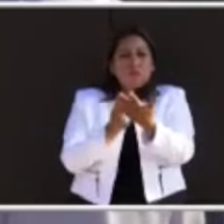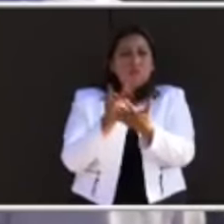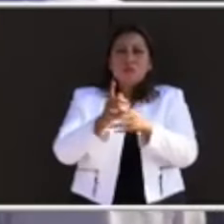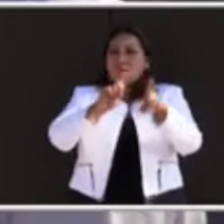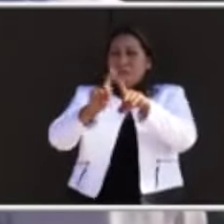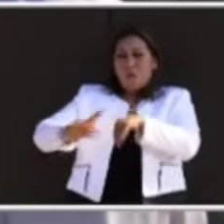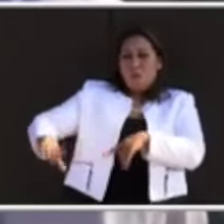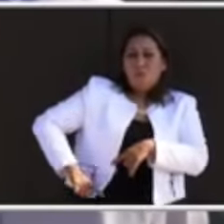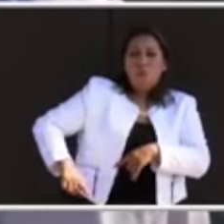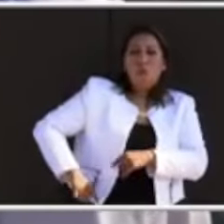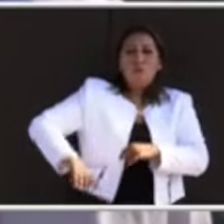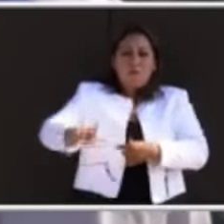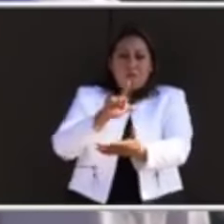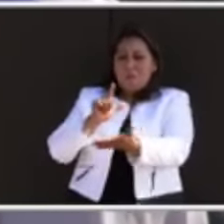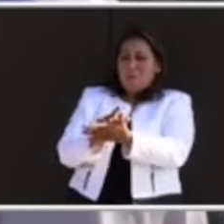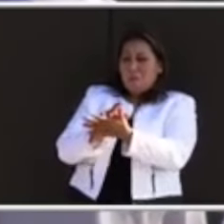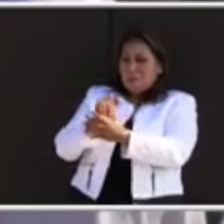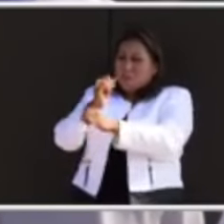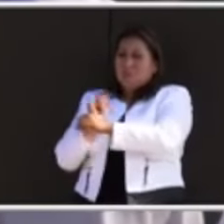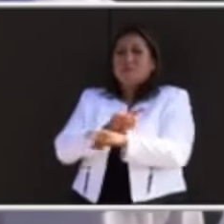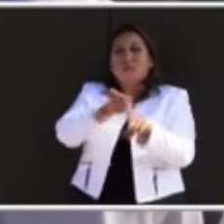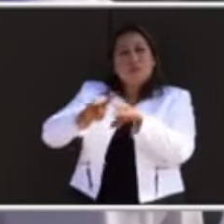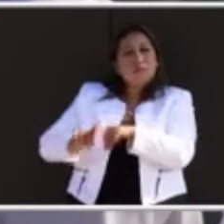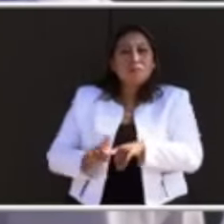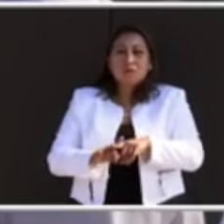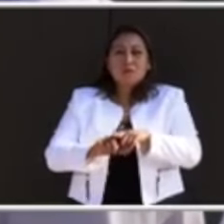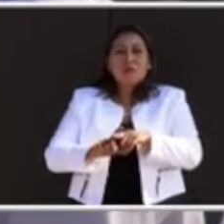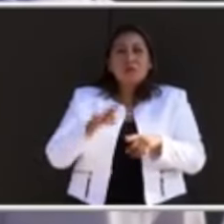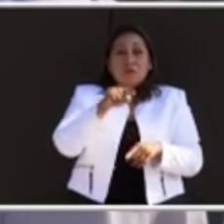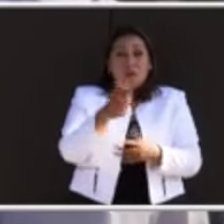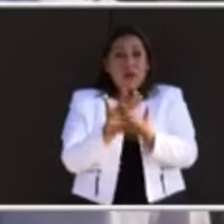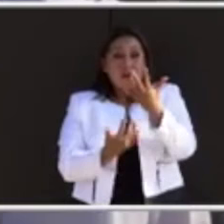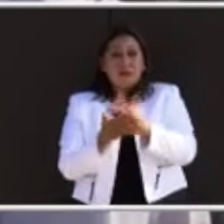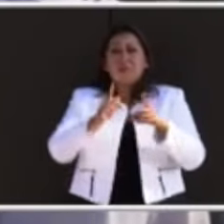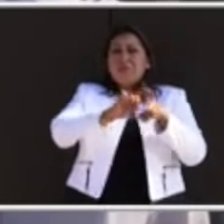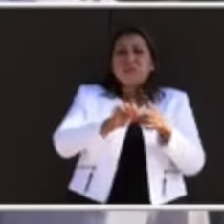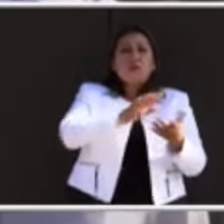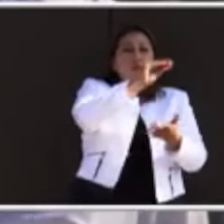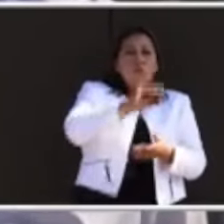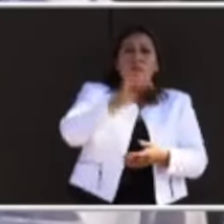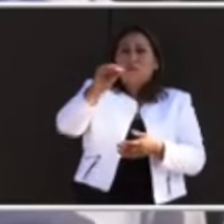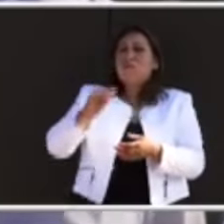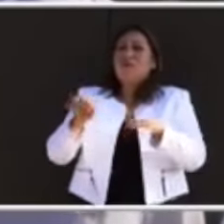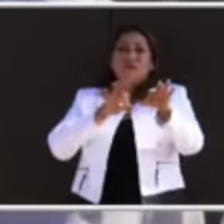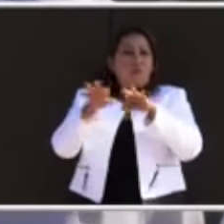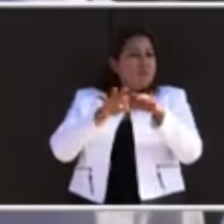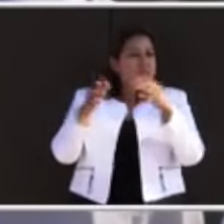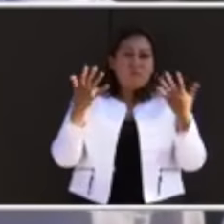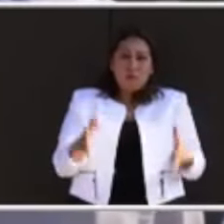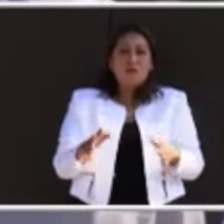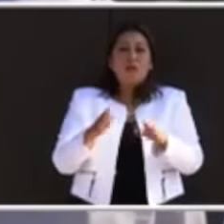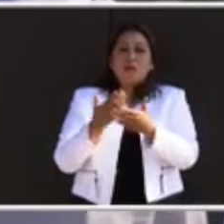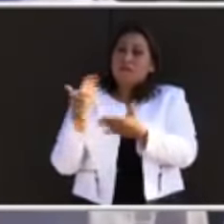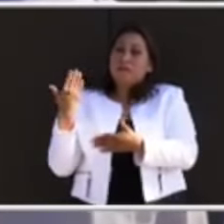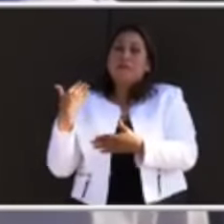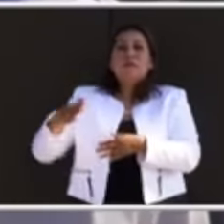derecho. Ha desempeñado múltiples cargos en el servicio público. Destaco que fue director de Tránsito